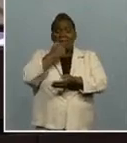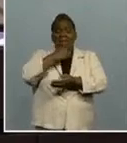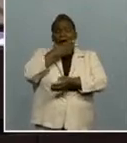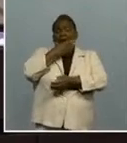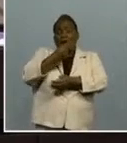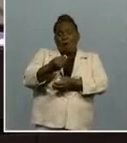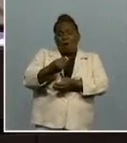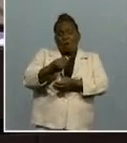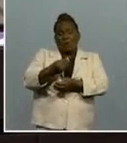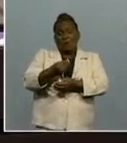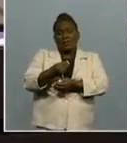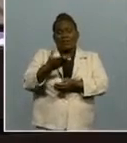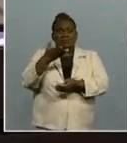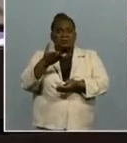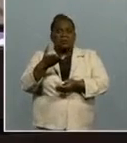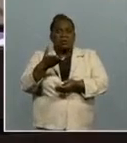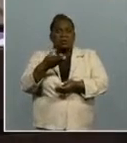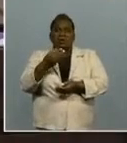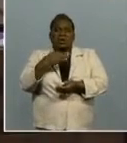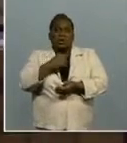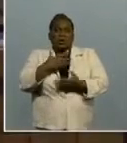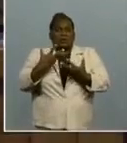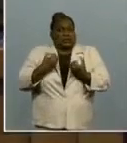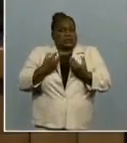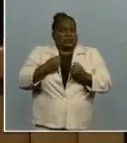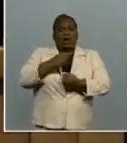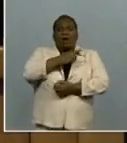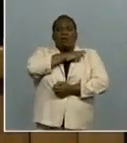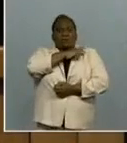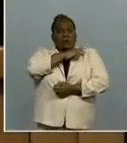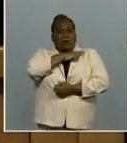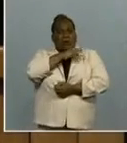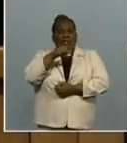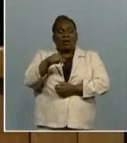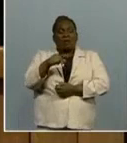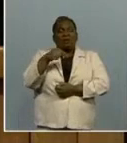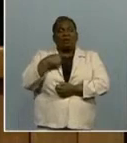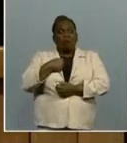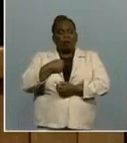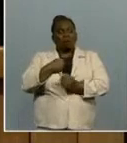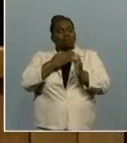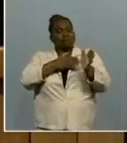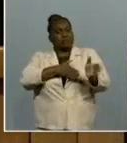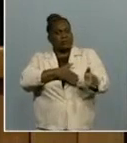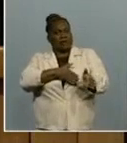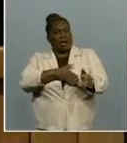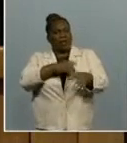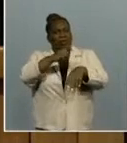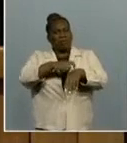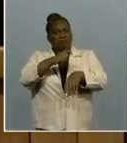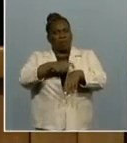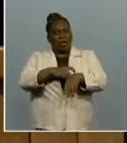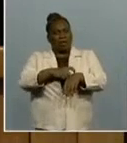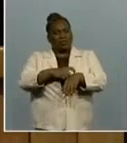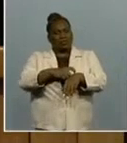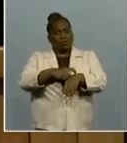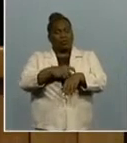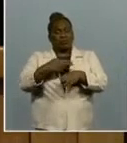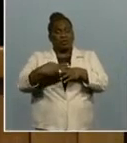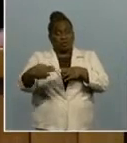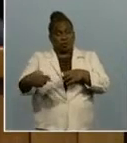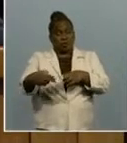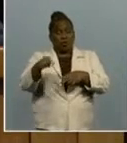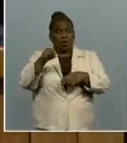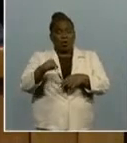sin apego a cargos y responsabilidades con elevado sentido del deber y del momento histórico con serenidad